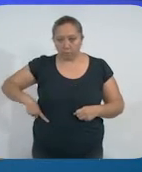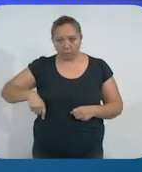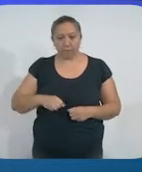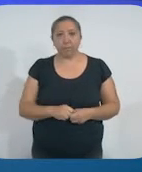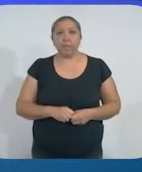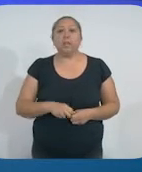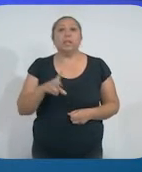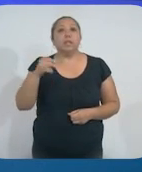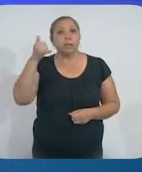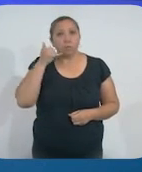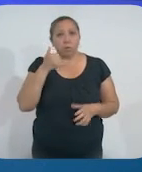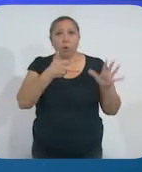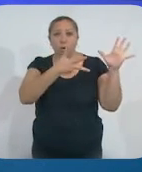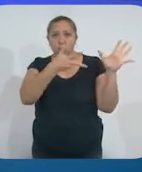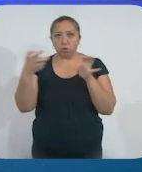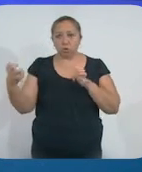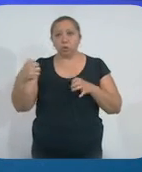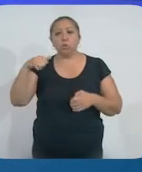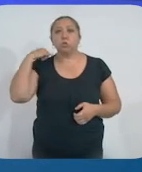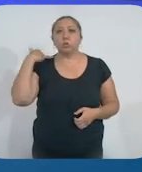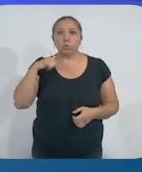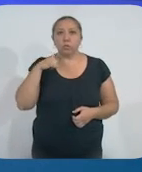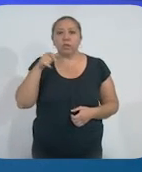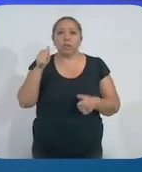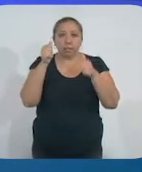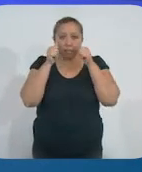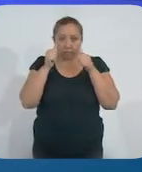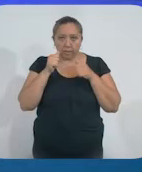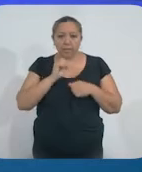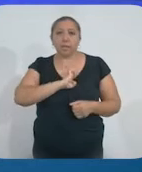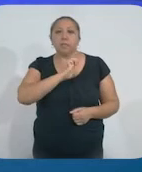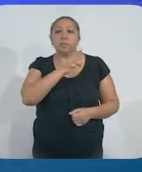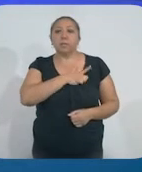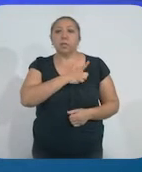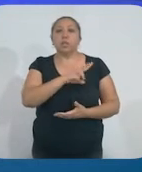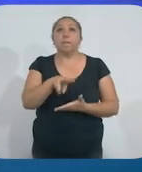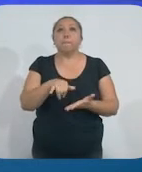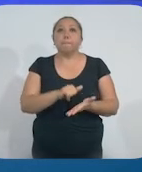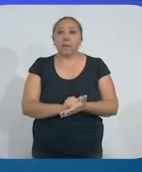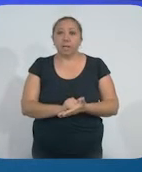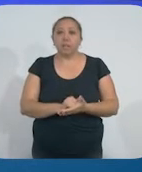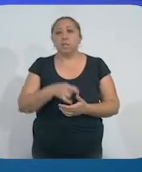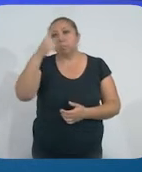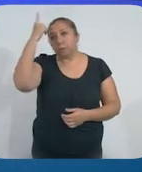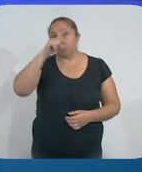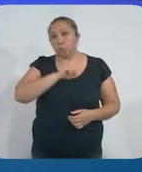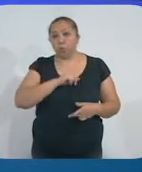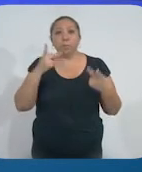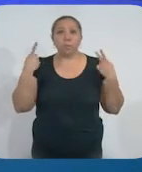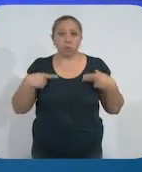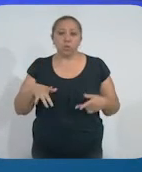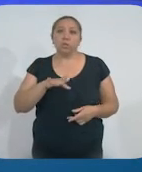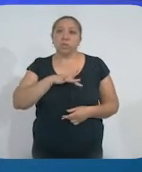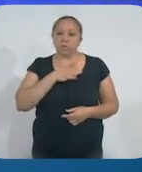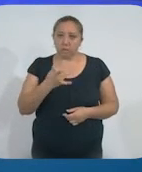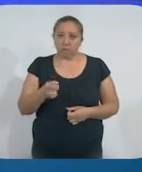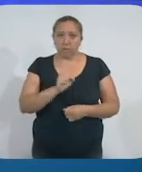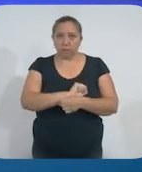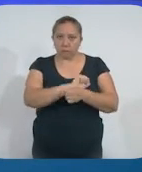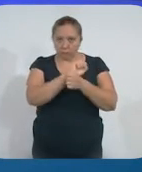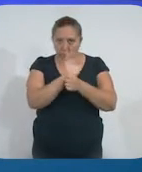En la línea telefónica 800 Yucatán se atiende en español y en maya y es para uso exclusivo de personas que